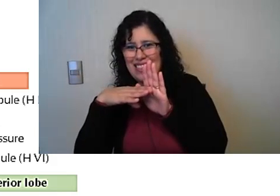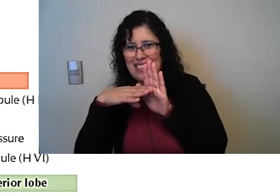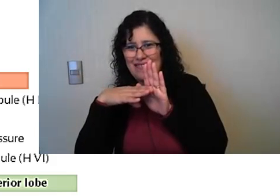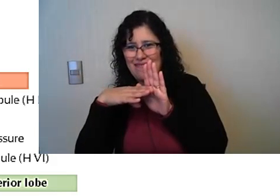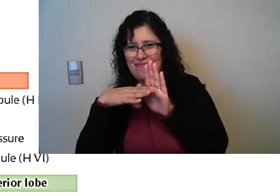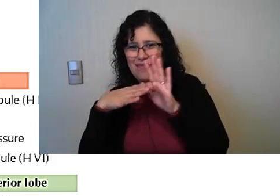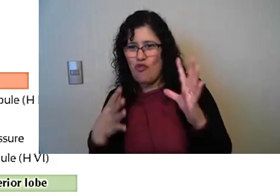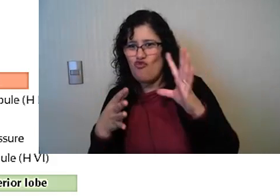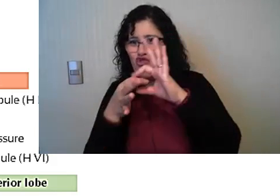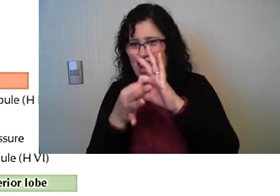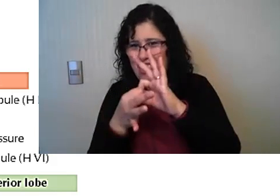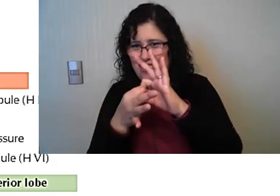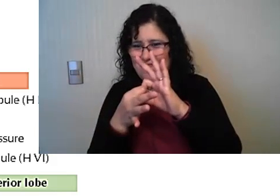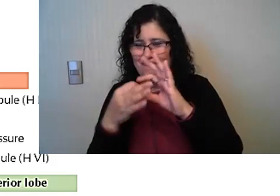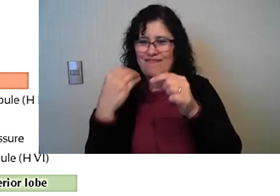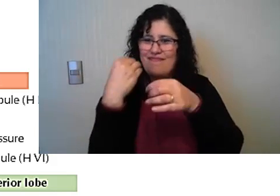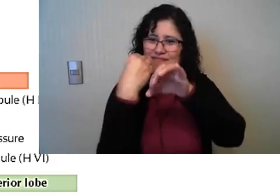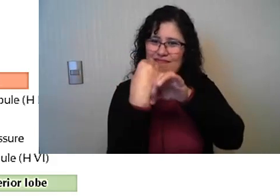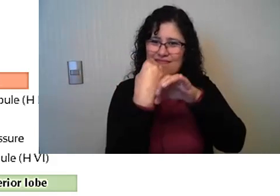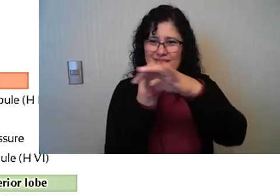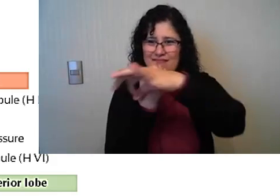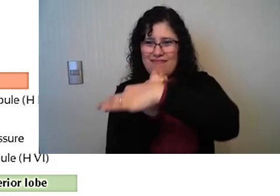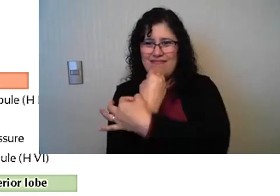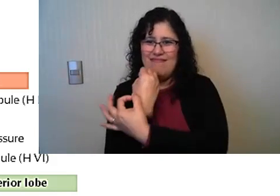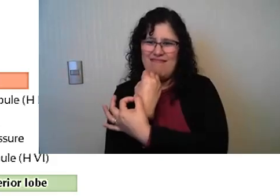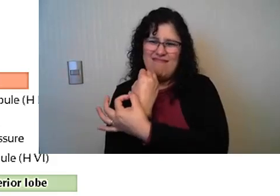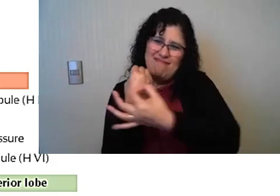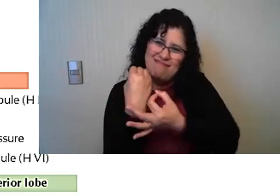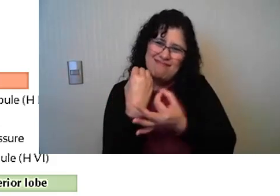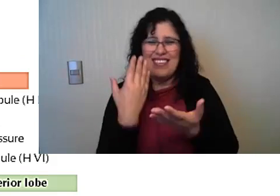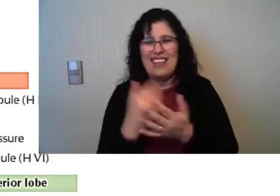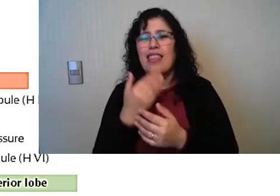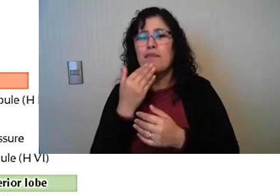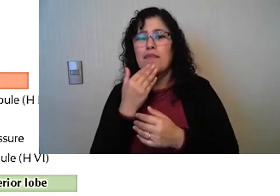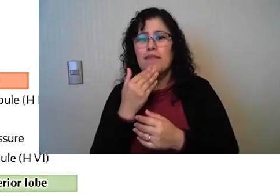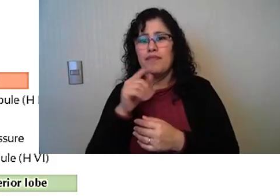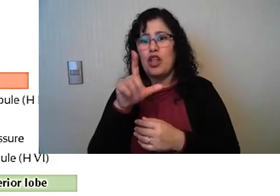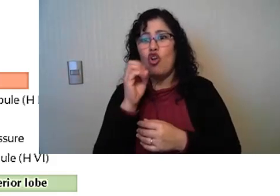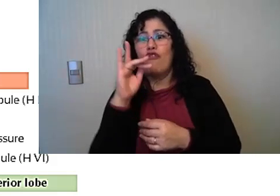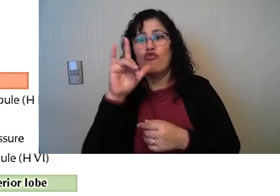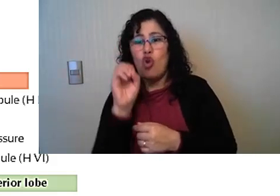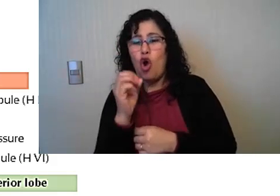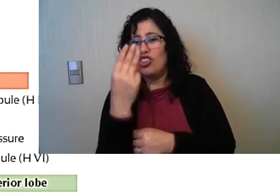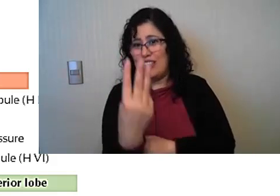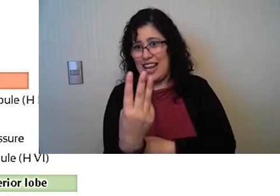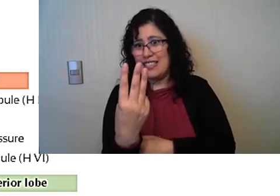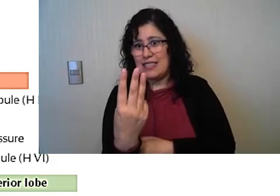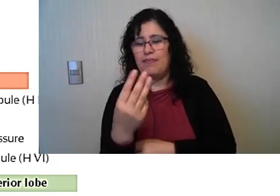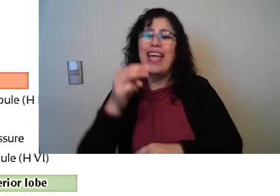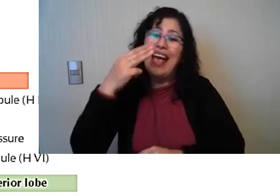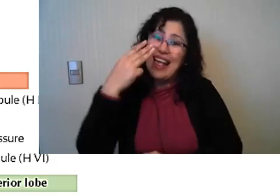Tres pedúnculos cerebelosos. Tres lóbulos, tres pedúnculos